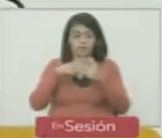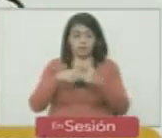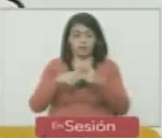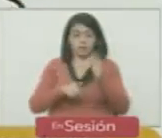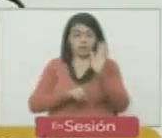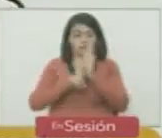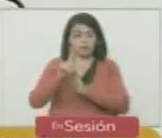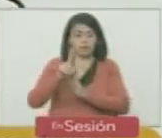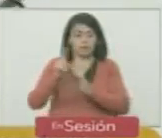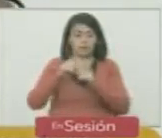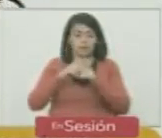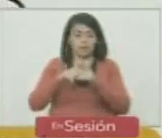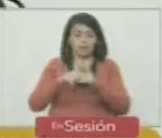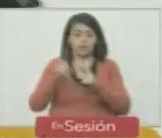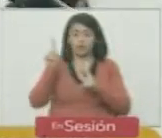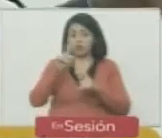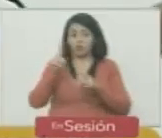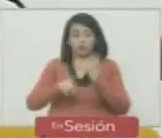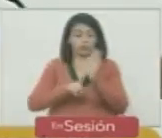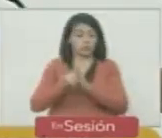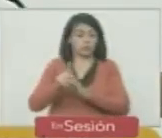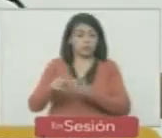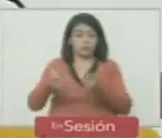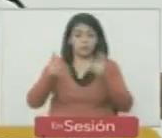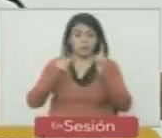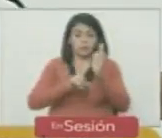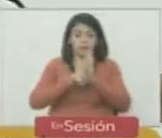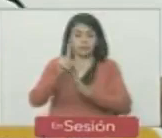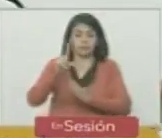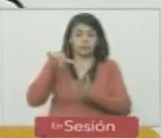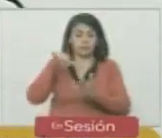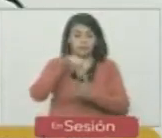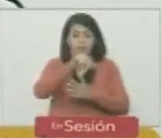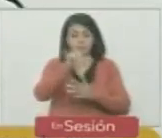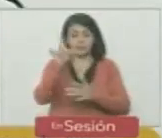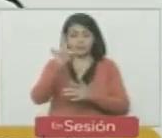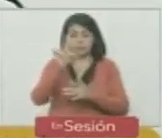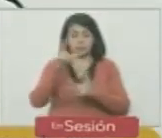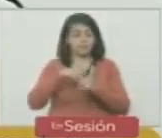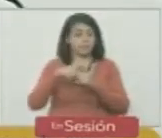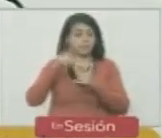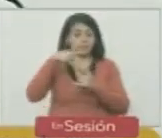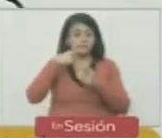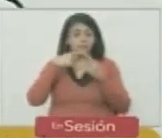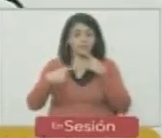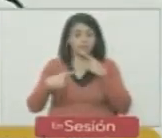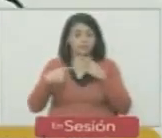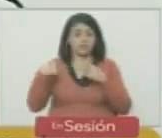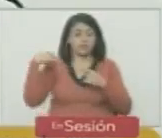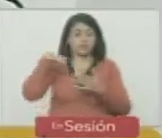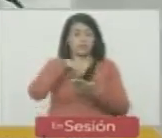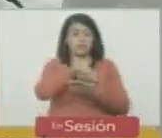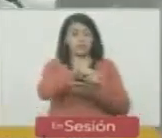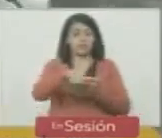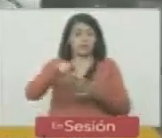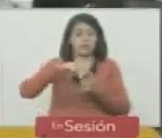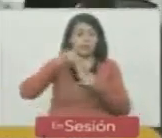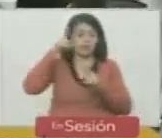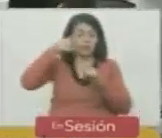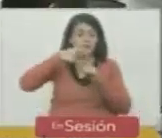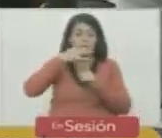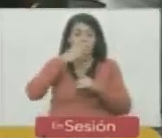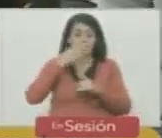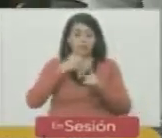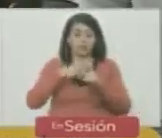despegue y no es que no se va a autorizar el aterrizaje también. El aeropuerto de destino